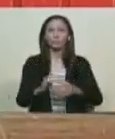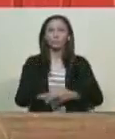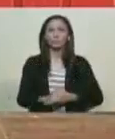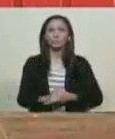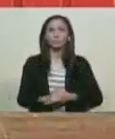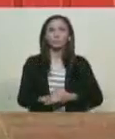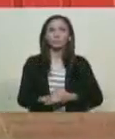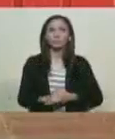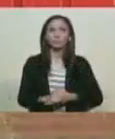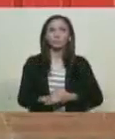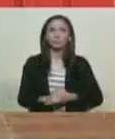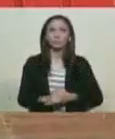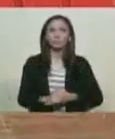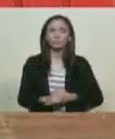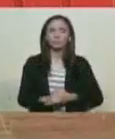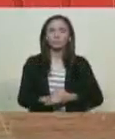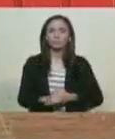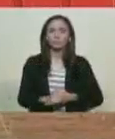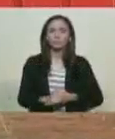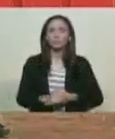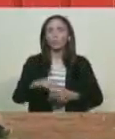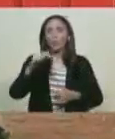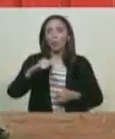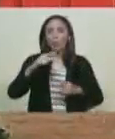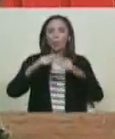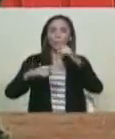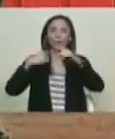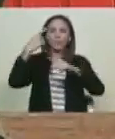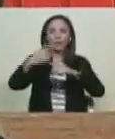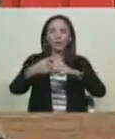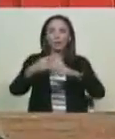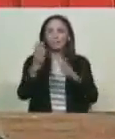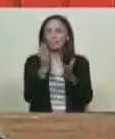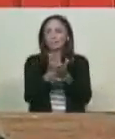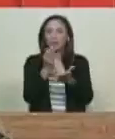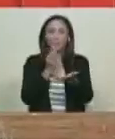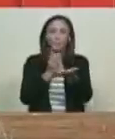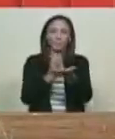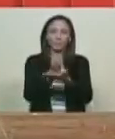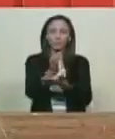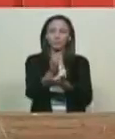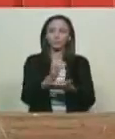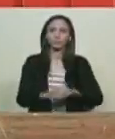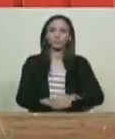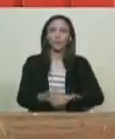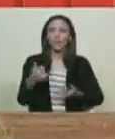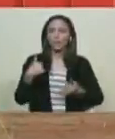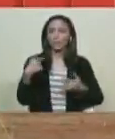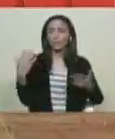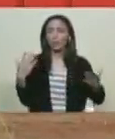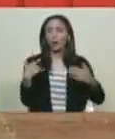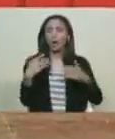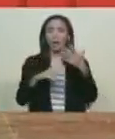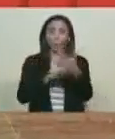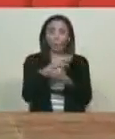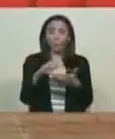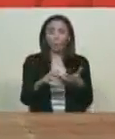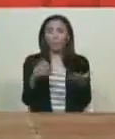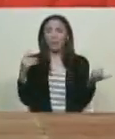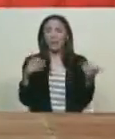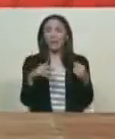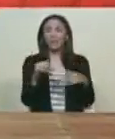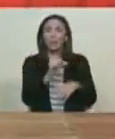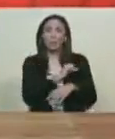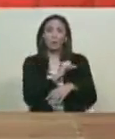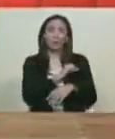más. Hoy, mañana y siempre. Yo no voy a esconder las dificultades que